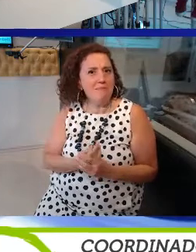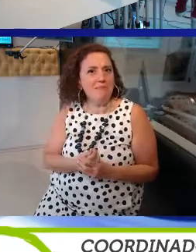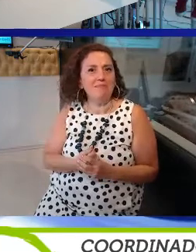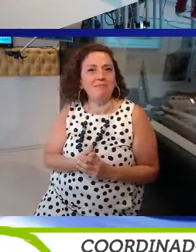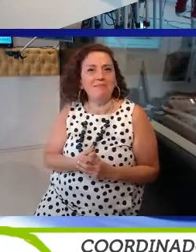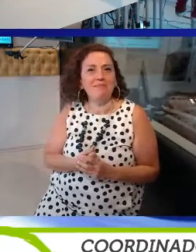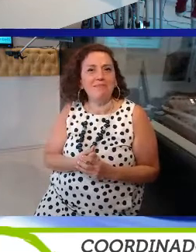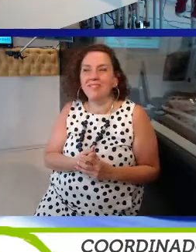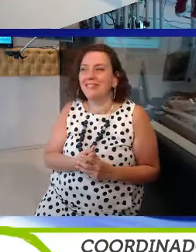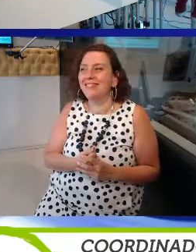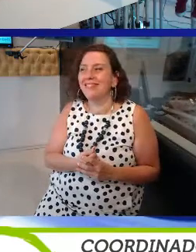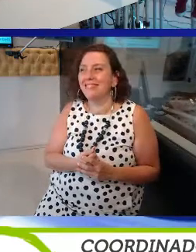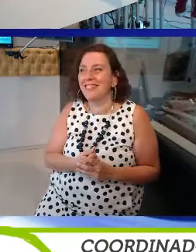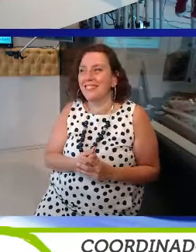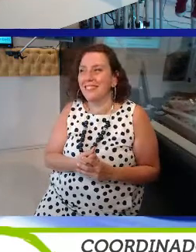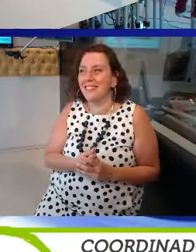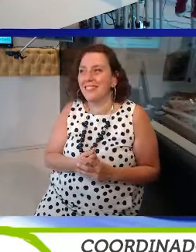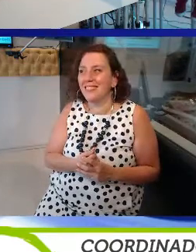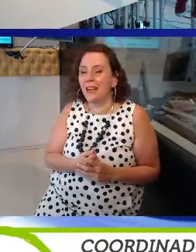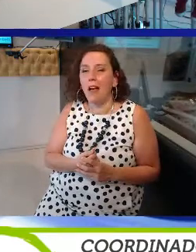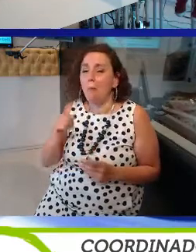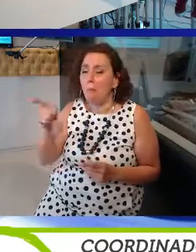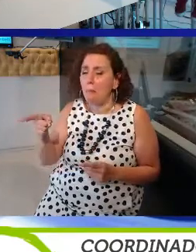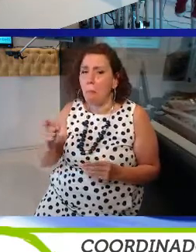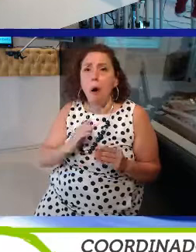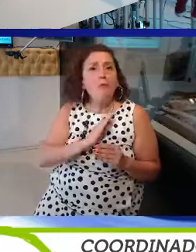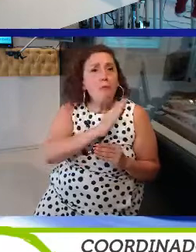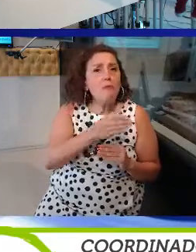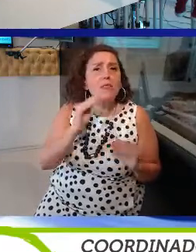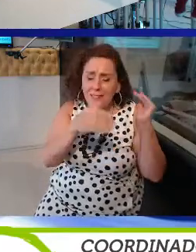Está la mía, esto. ¿Con la pileta? Ahí, a ver.